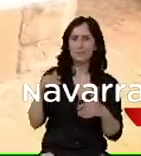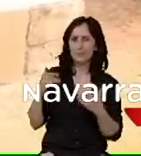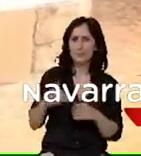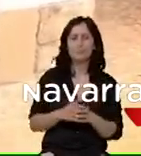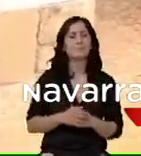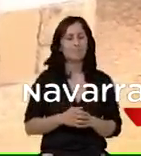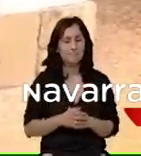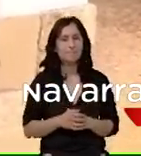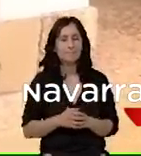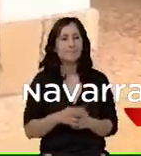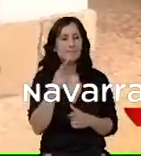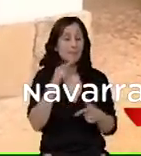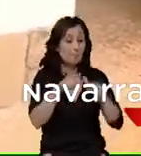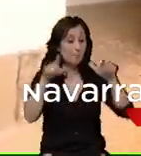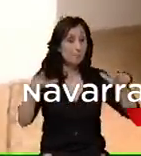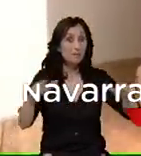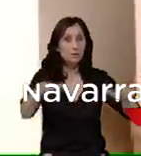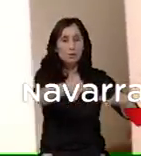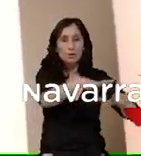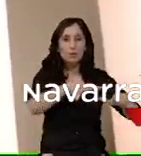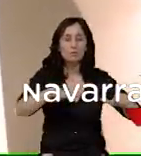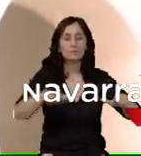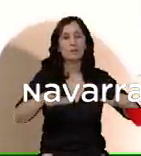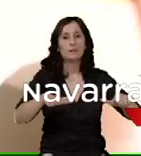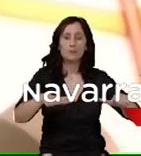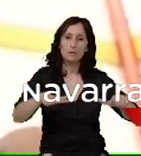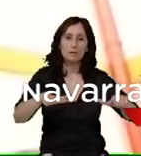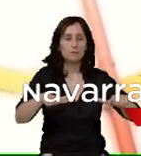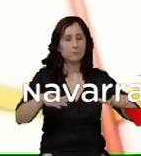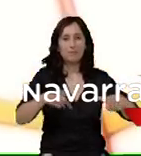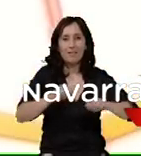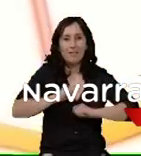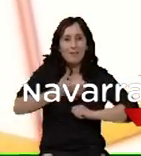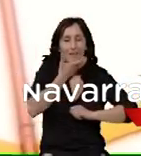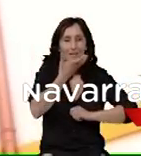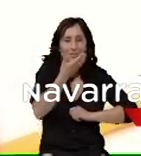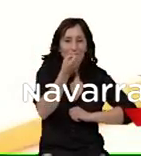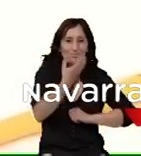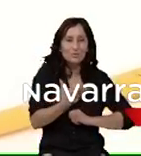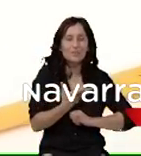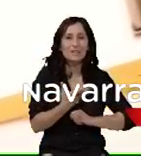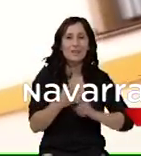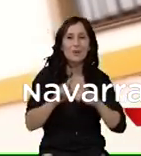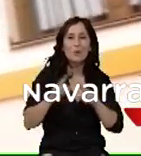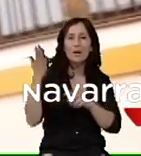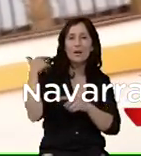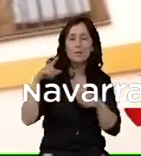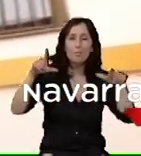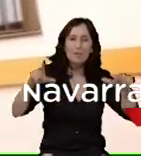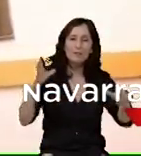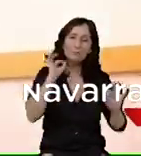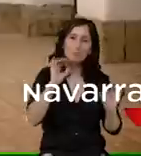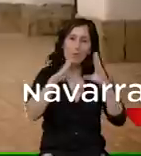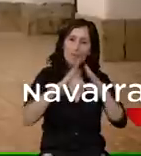que el patio este es muy acogedor. Recuerda un poco a los patios andaluces.